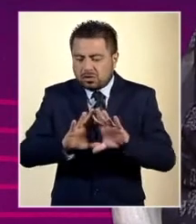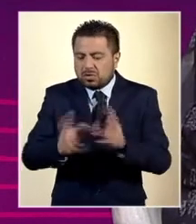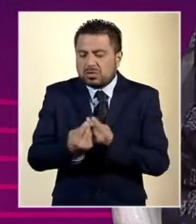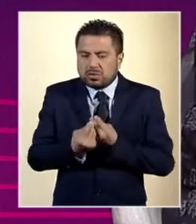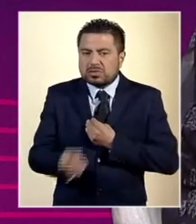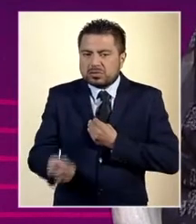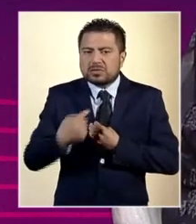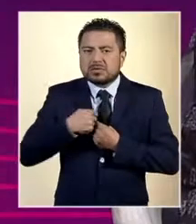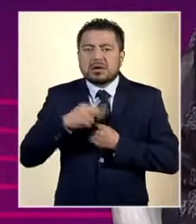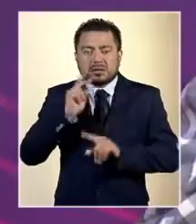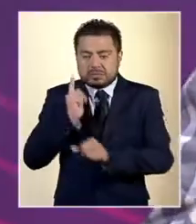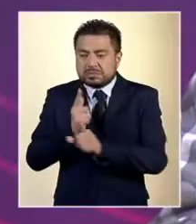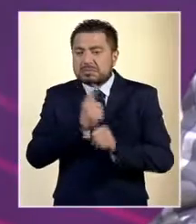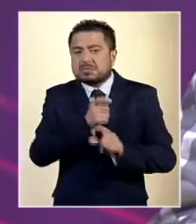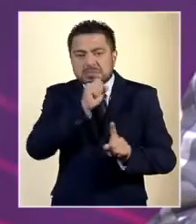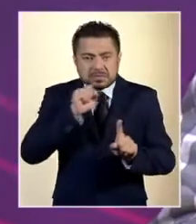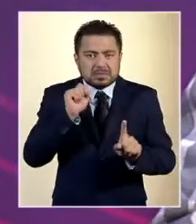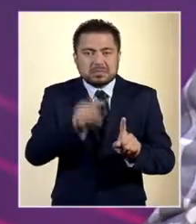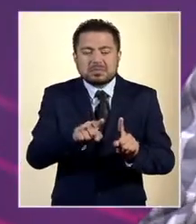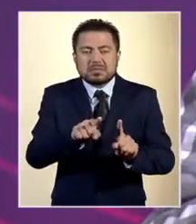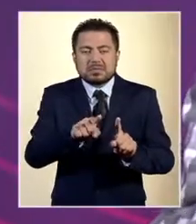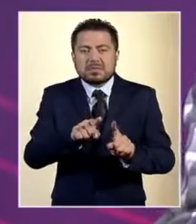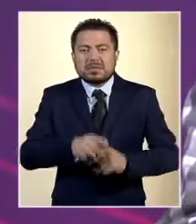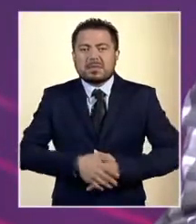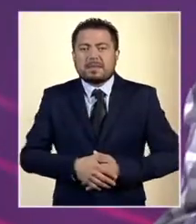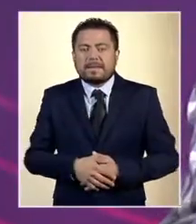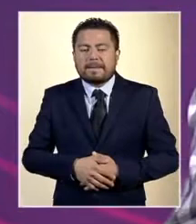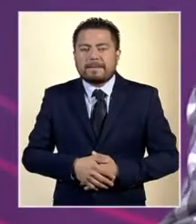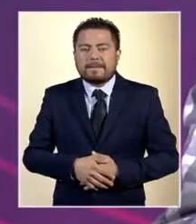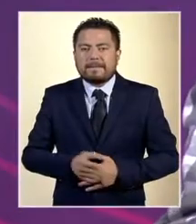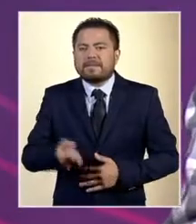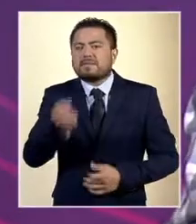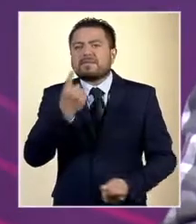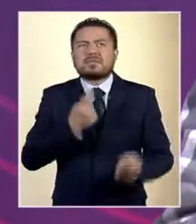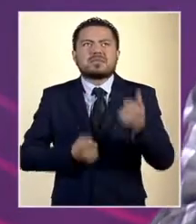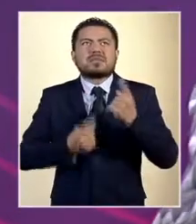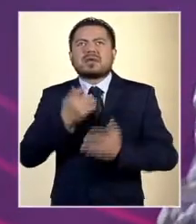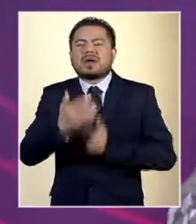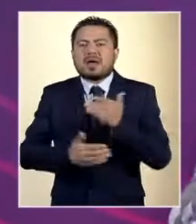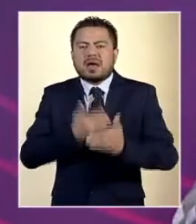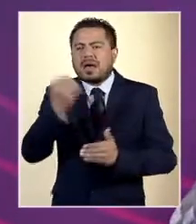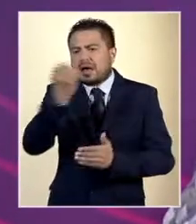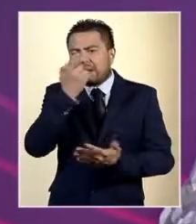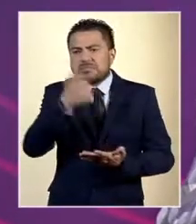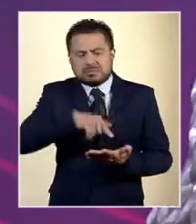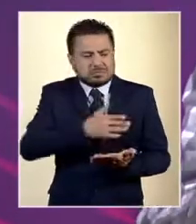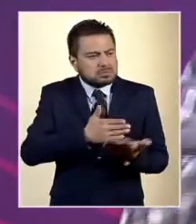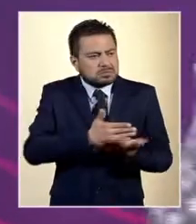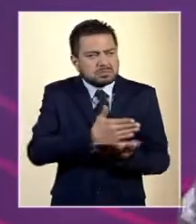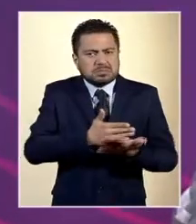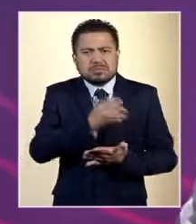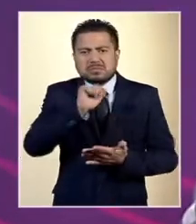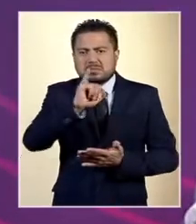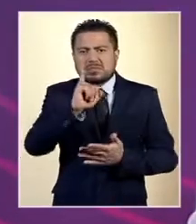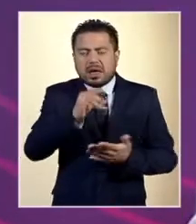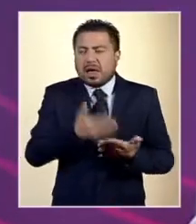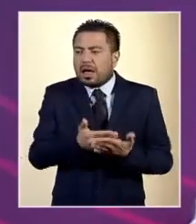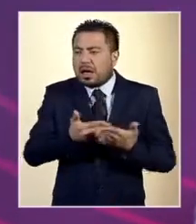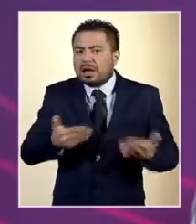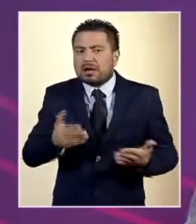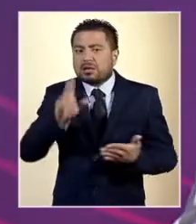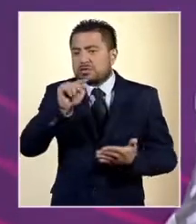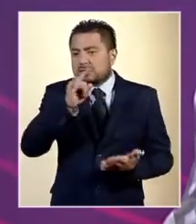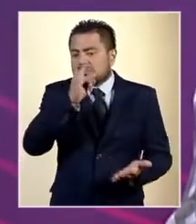nosotros, vemos también que en algún momento fueron a la escuela. Y que entonces